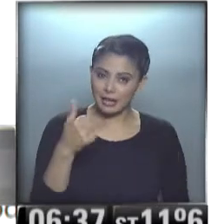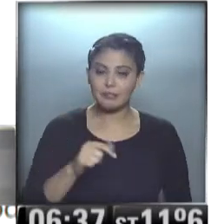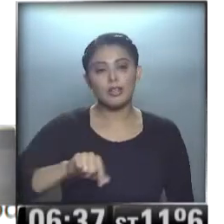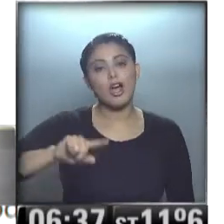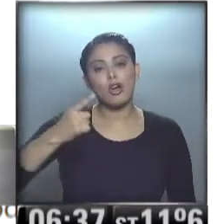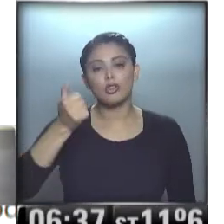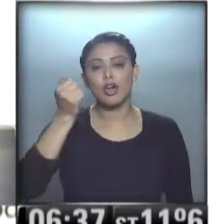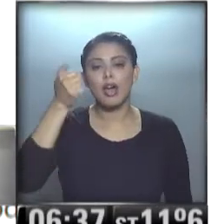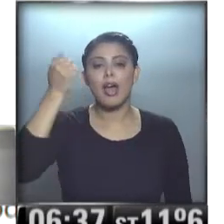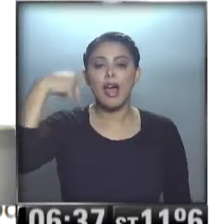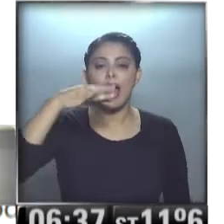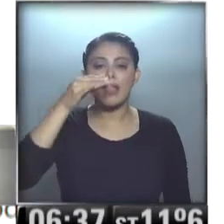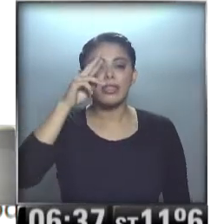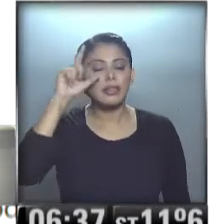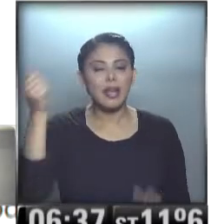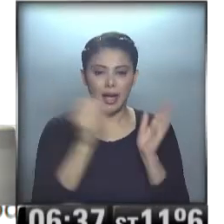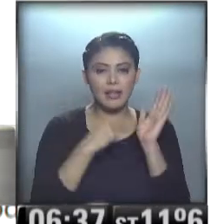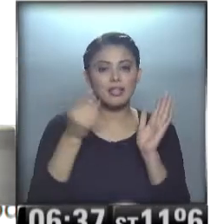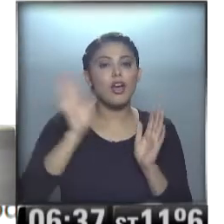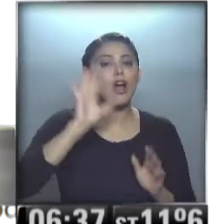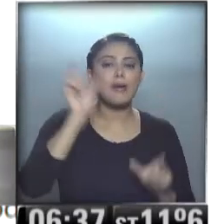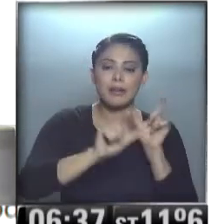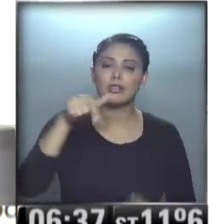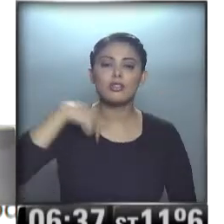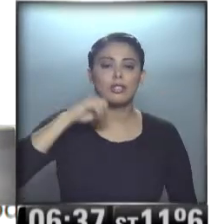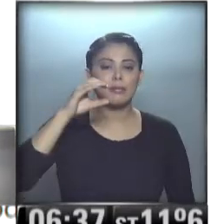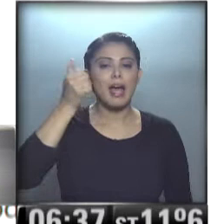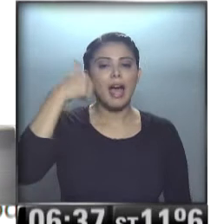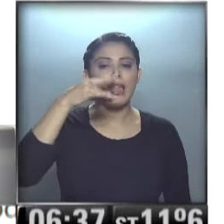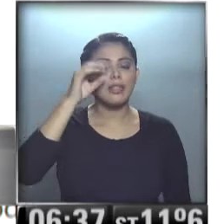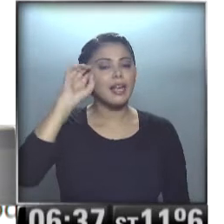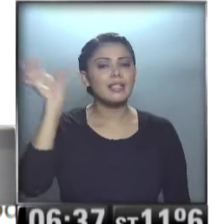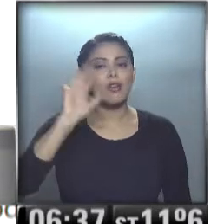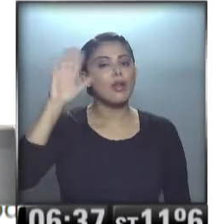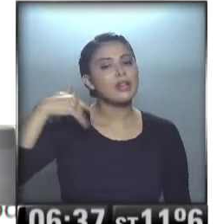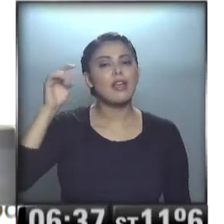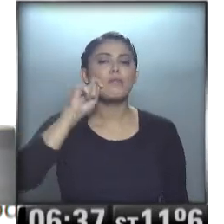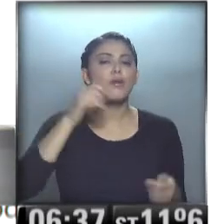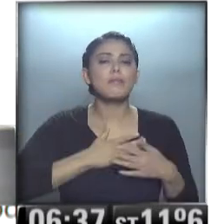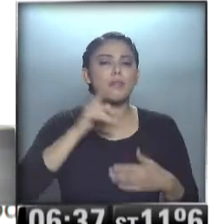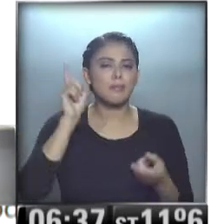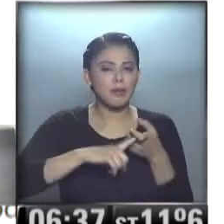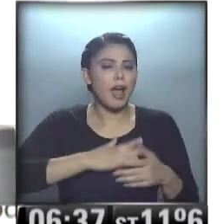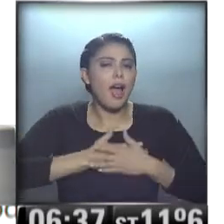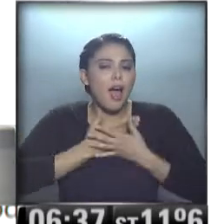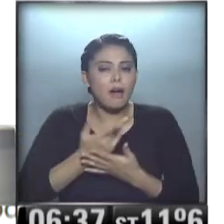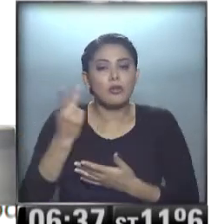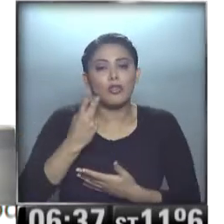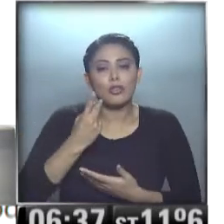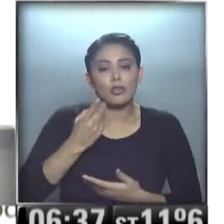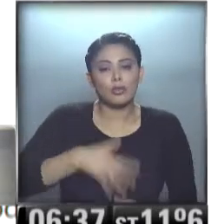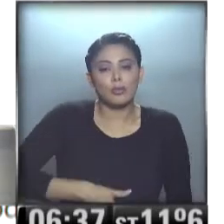Andrea Sandoval dice, hola, buen día, gente. Soy Andrea. Saludos a Nadia y besos a mi marido, que lo amo. Y estamos esperando una